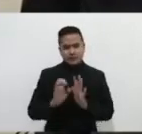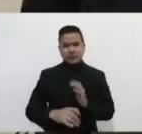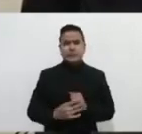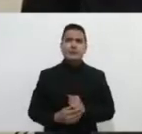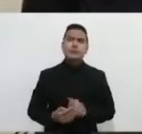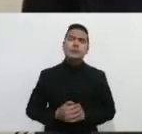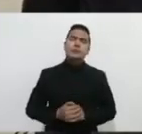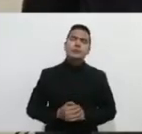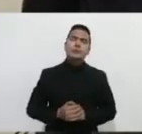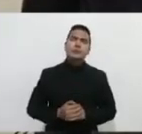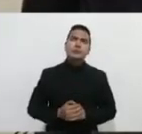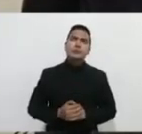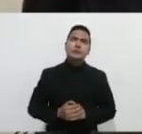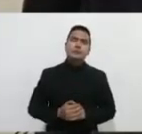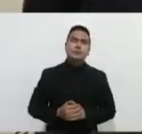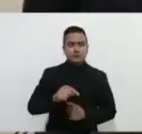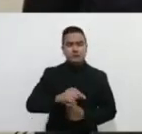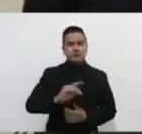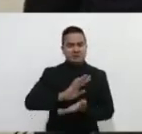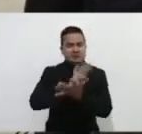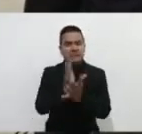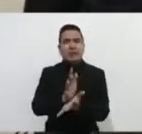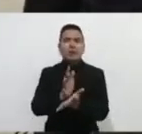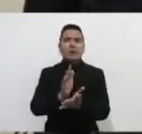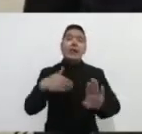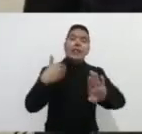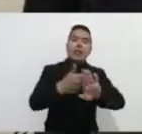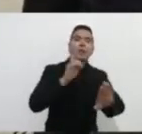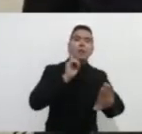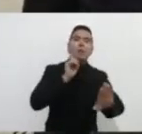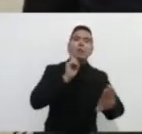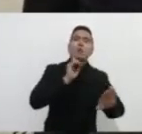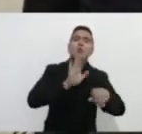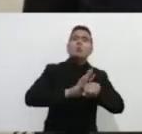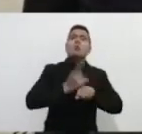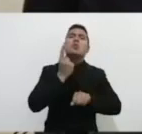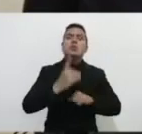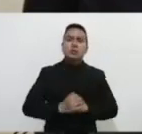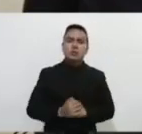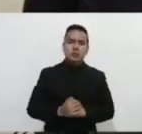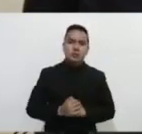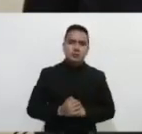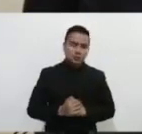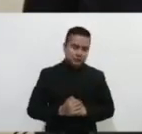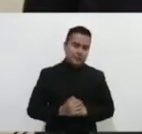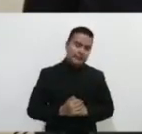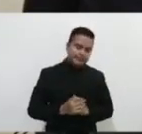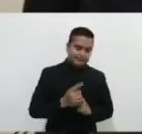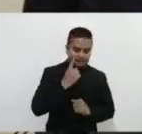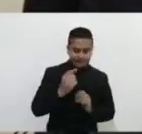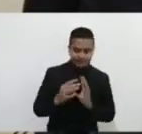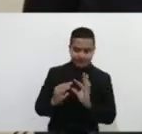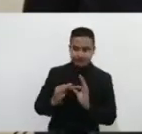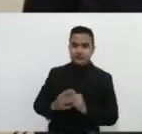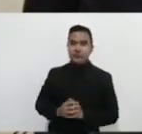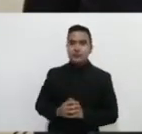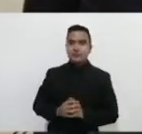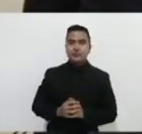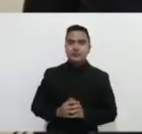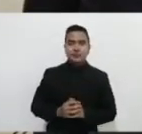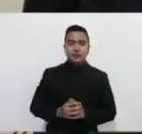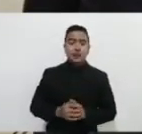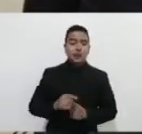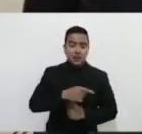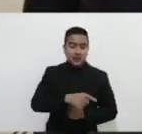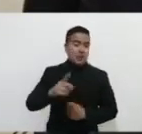origina este tipo de violencia o por qué es exclusiva en contra de las mujeres? Pues mira, yo digo que esta violencia